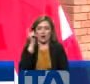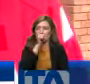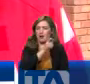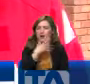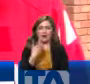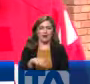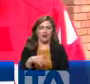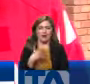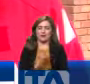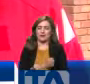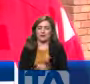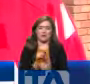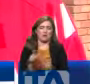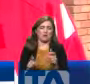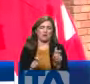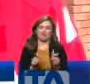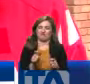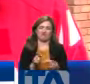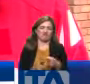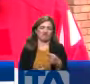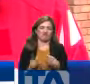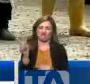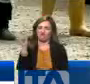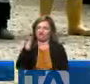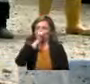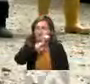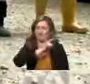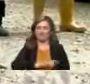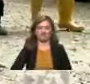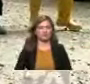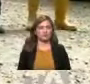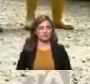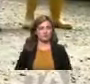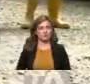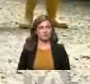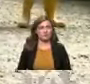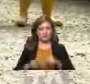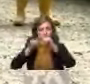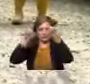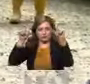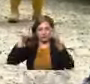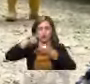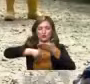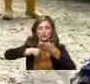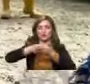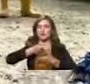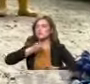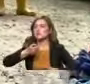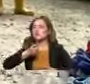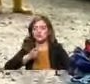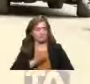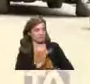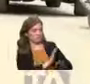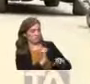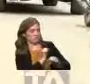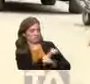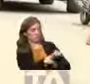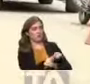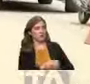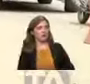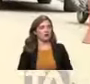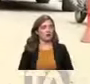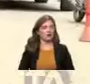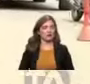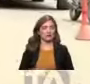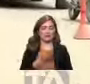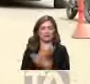difícilmente logran sobrevivir los ocupantes de los automotores. Por su parte, la empresa contratista evitó a la prensa. Incluso se quiso restringir el paso al